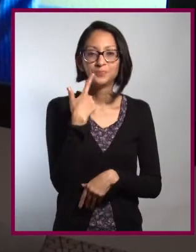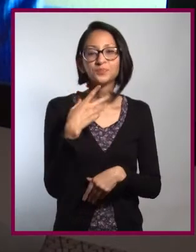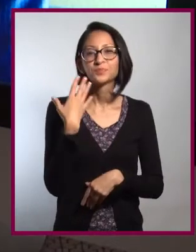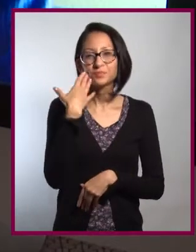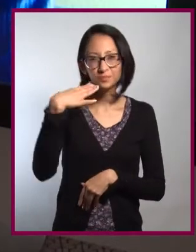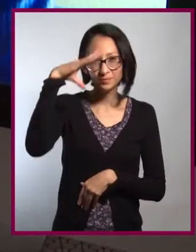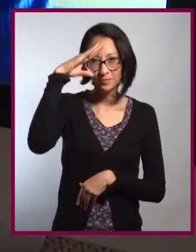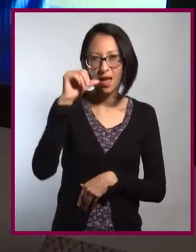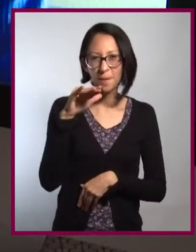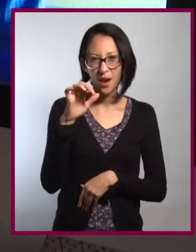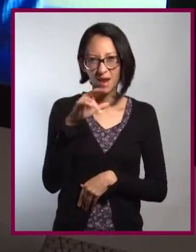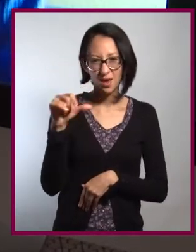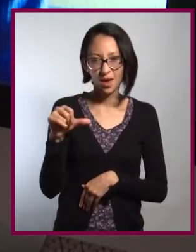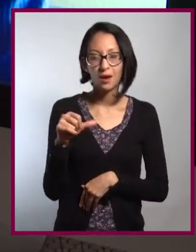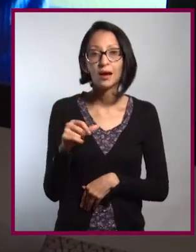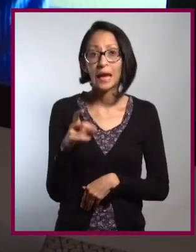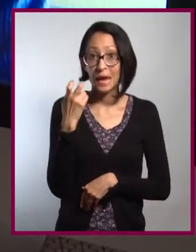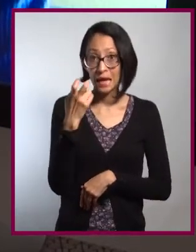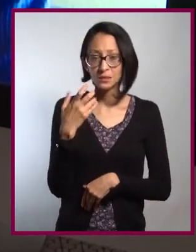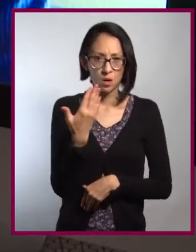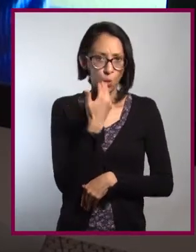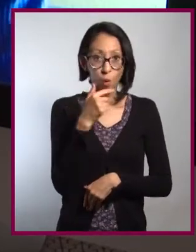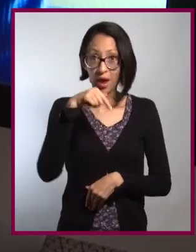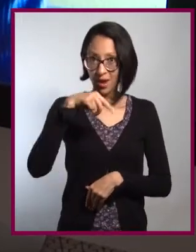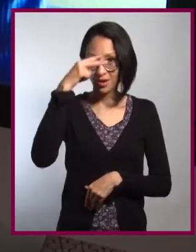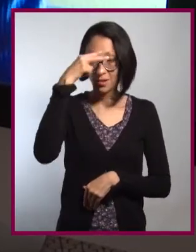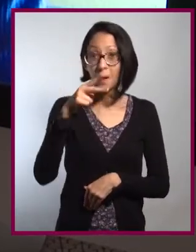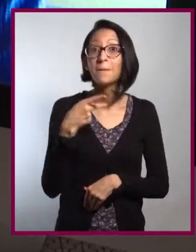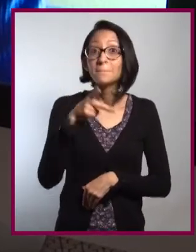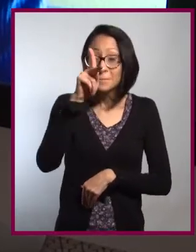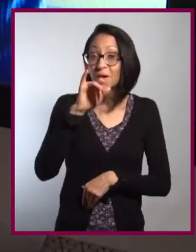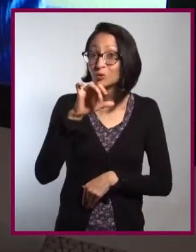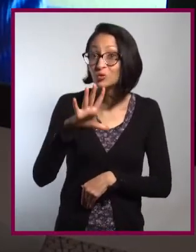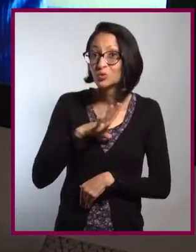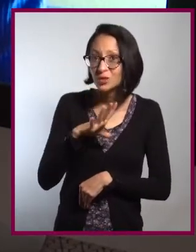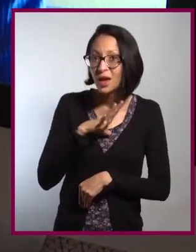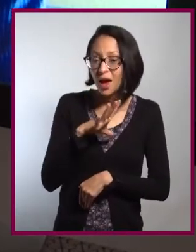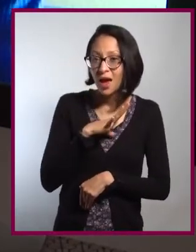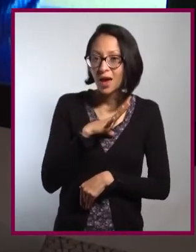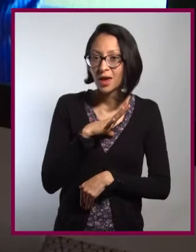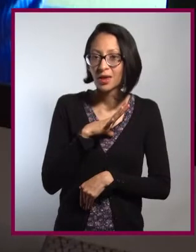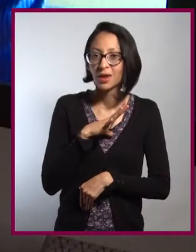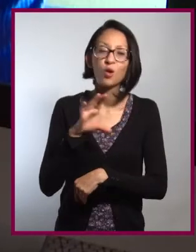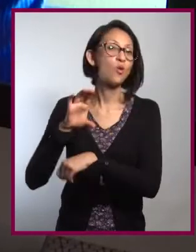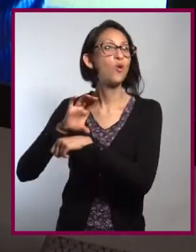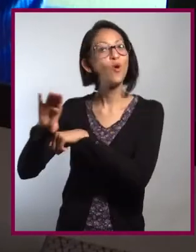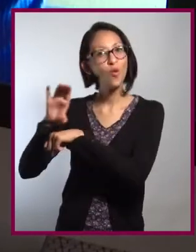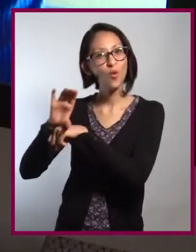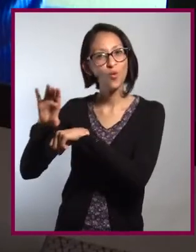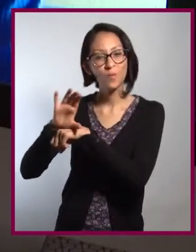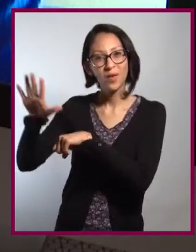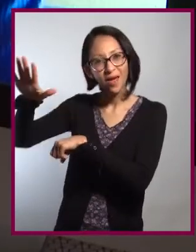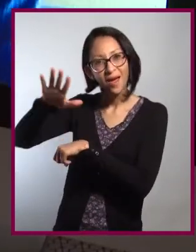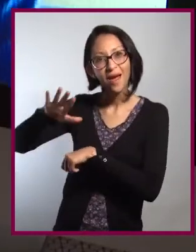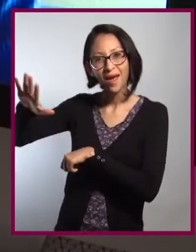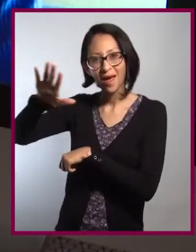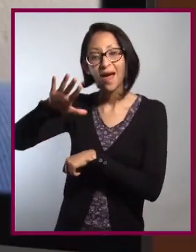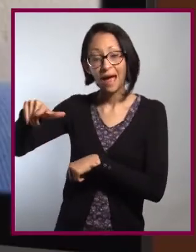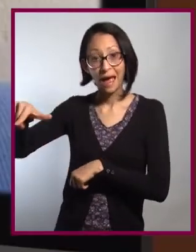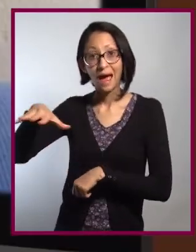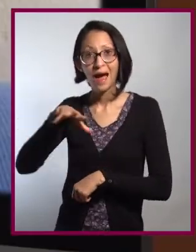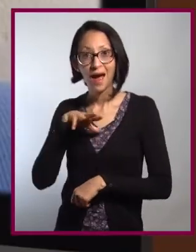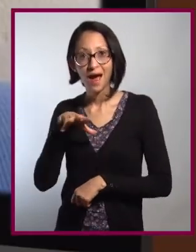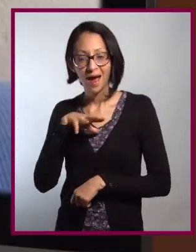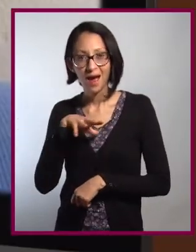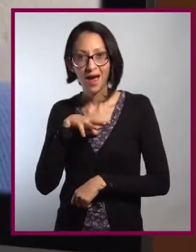Esta es una enfermedad que no existe en México, pero que sí existe, por ejemplo, en Colombia, en las partes bajas cercanas a la